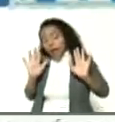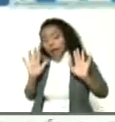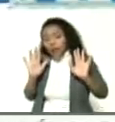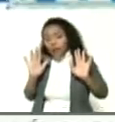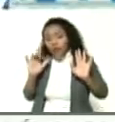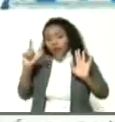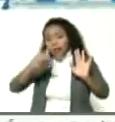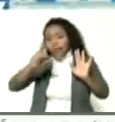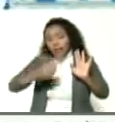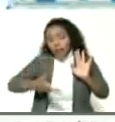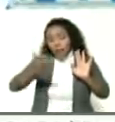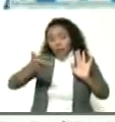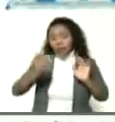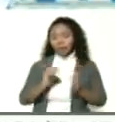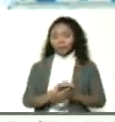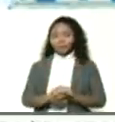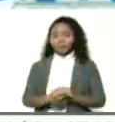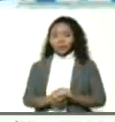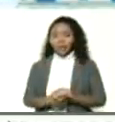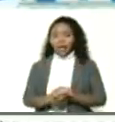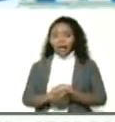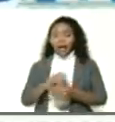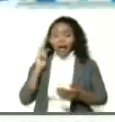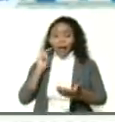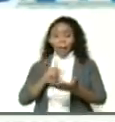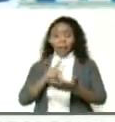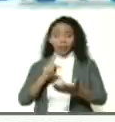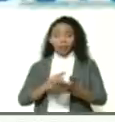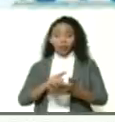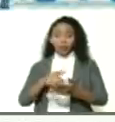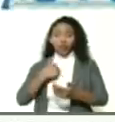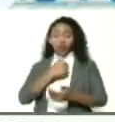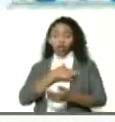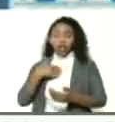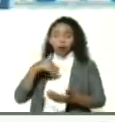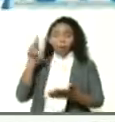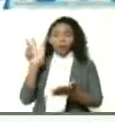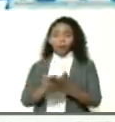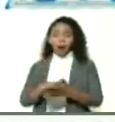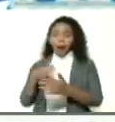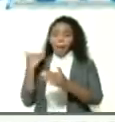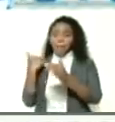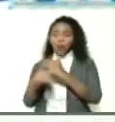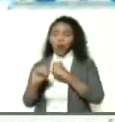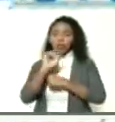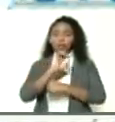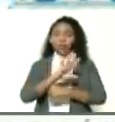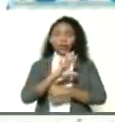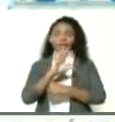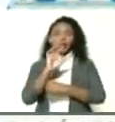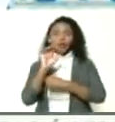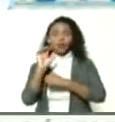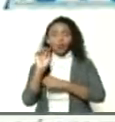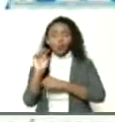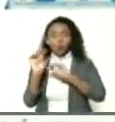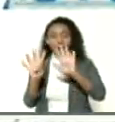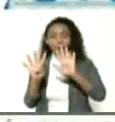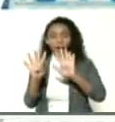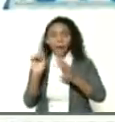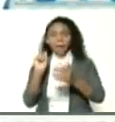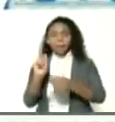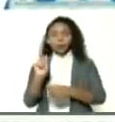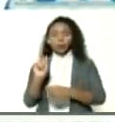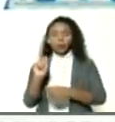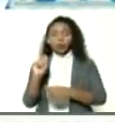relevantes. Por medio de la presente, me gustaría aprobar una transacción por 59.2 millones de